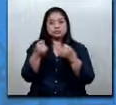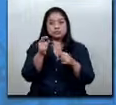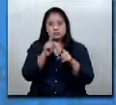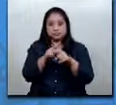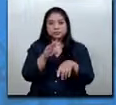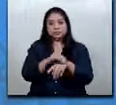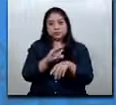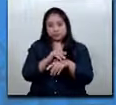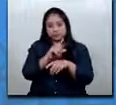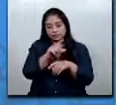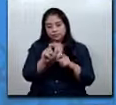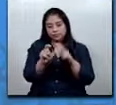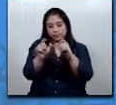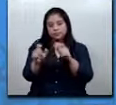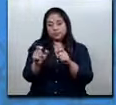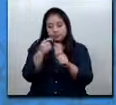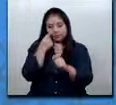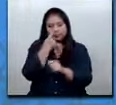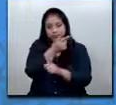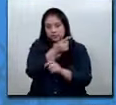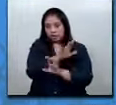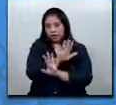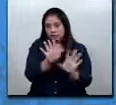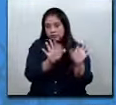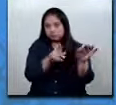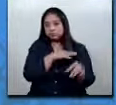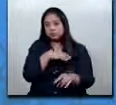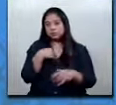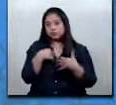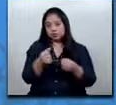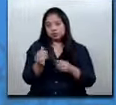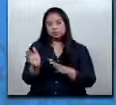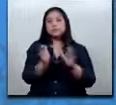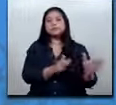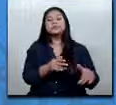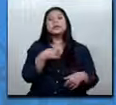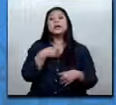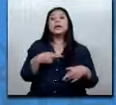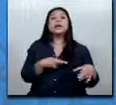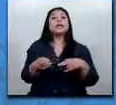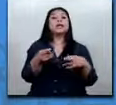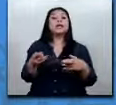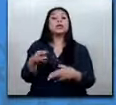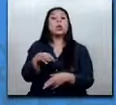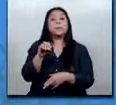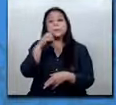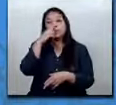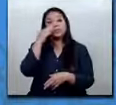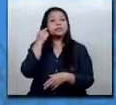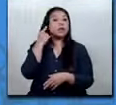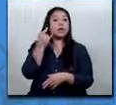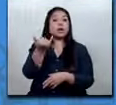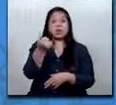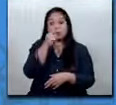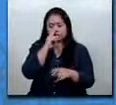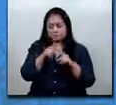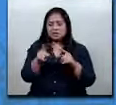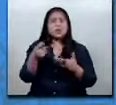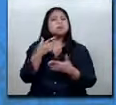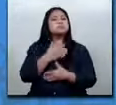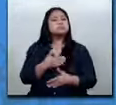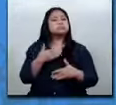de los certificados sanitarios. El tema del Motagua, nos complace informar a la sociedad guatemalteca que por primera